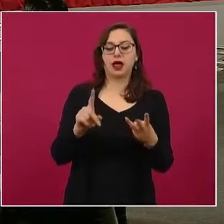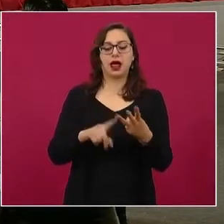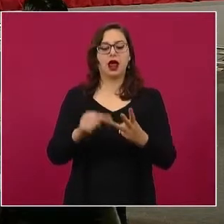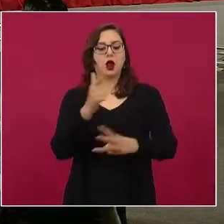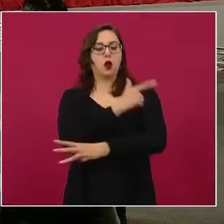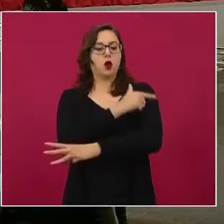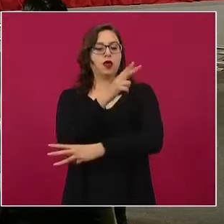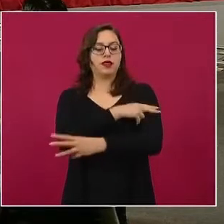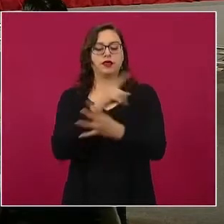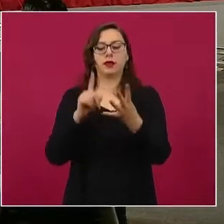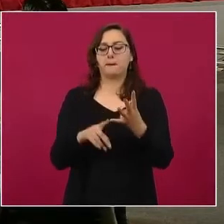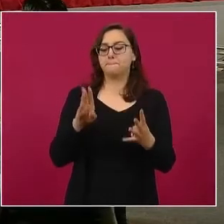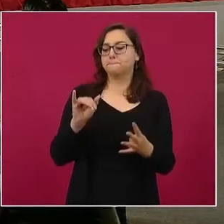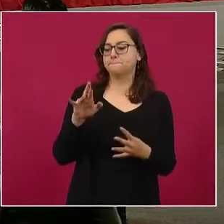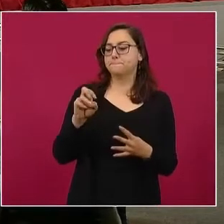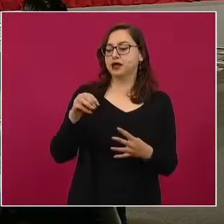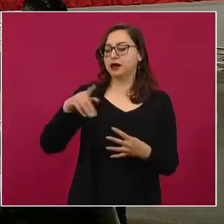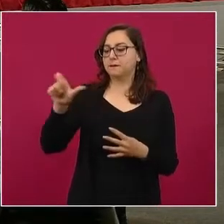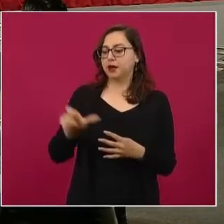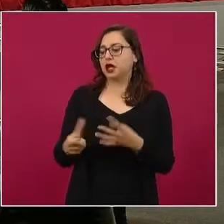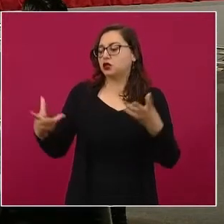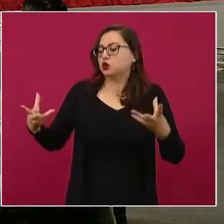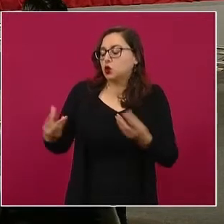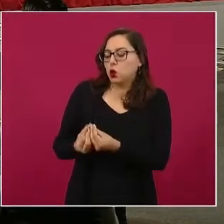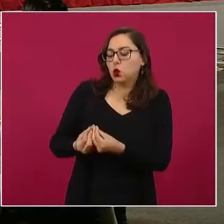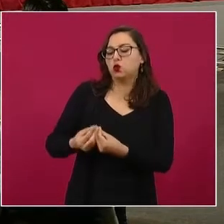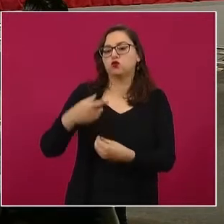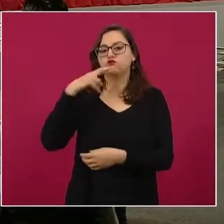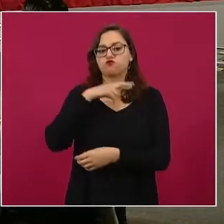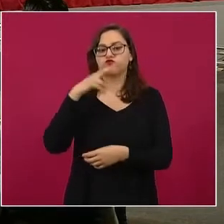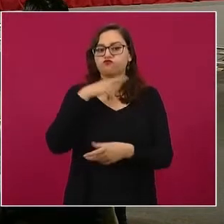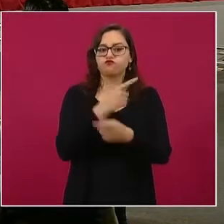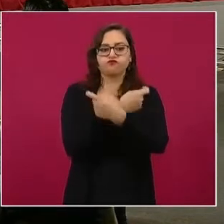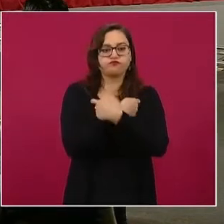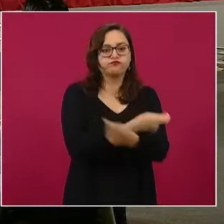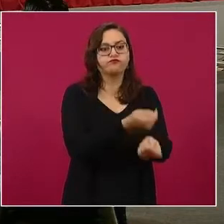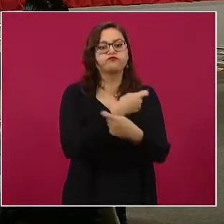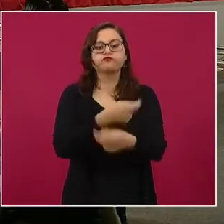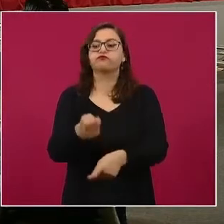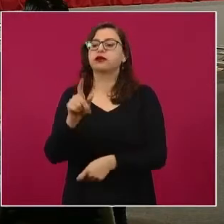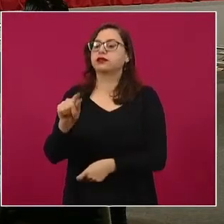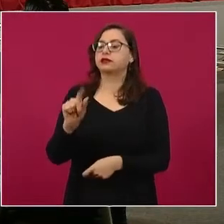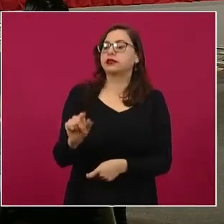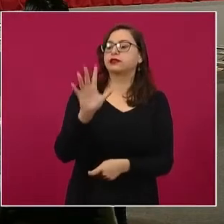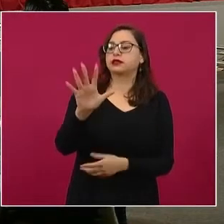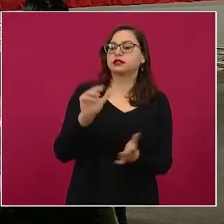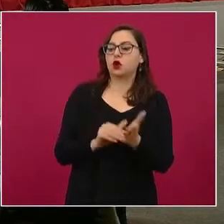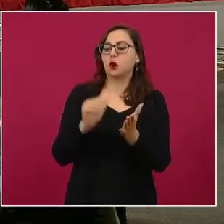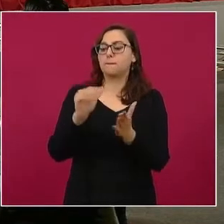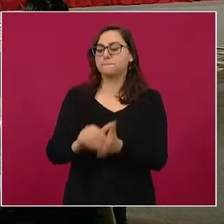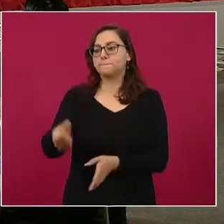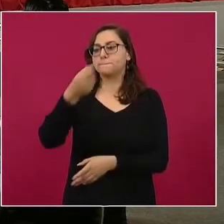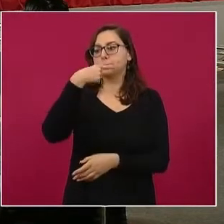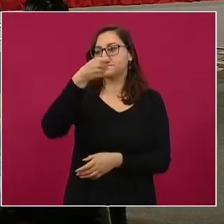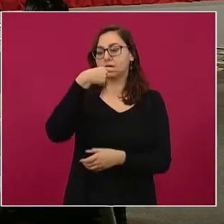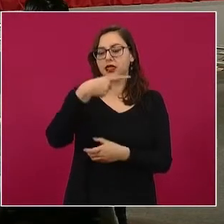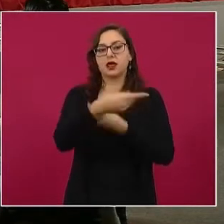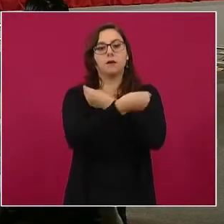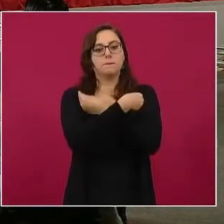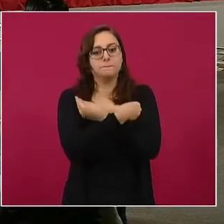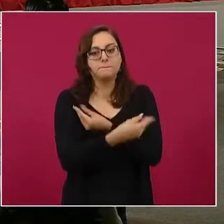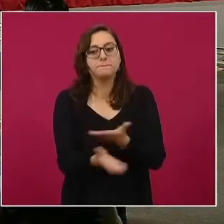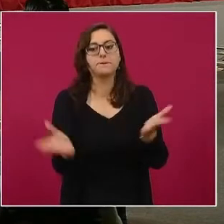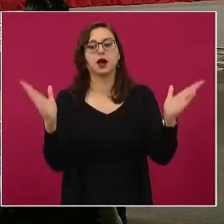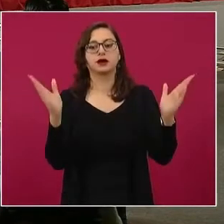y Virmex, se ha agilizado y asegurado la entrega de 75 millones… la siguiente,